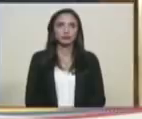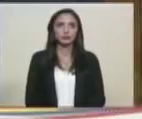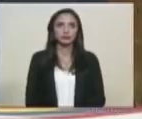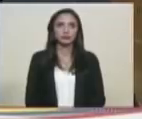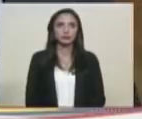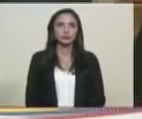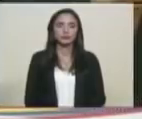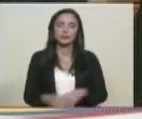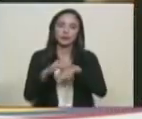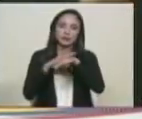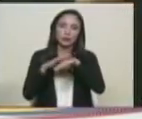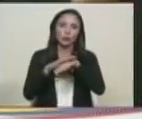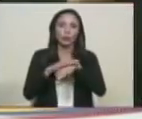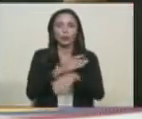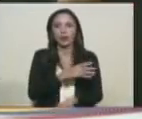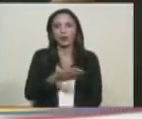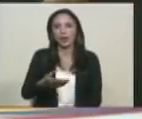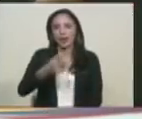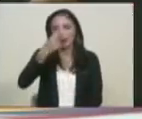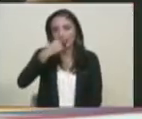Con su permiso.